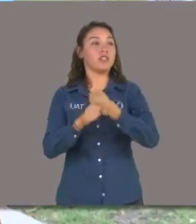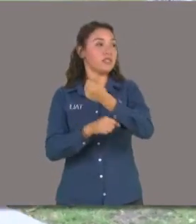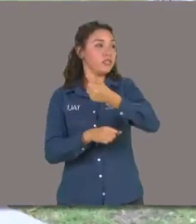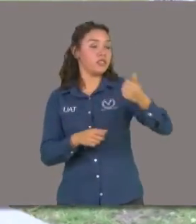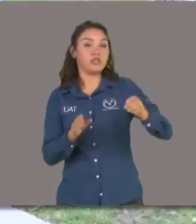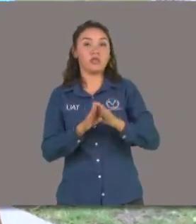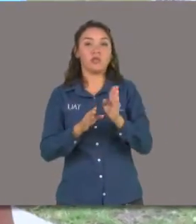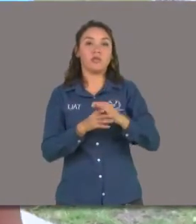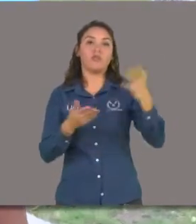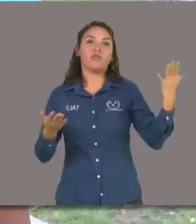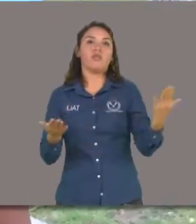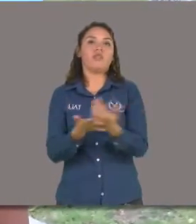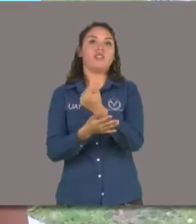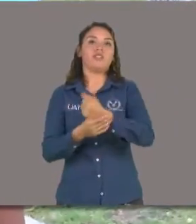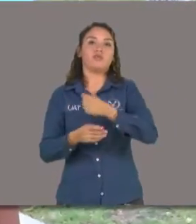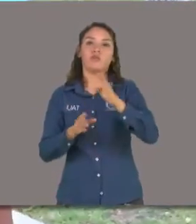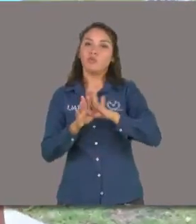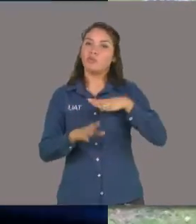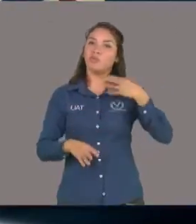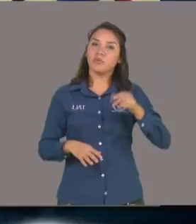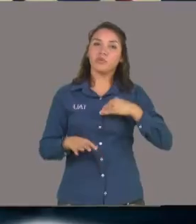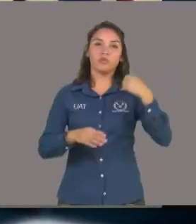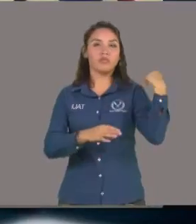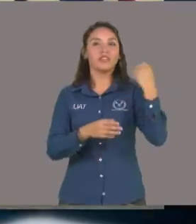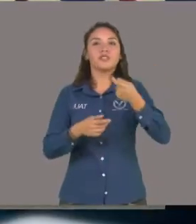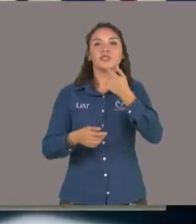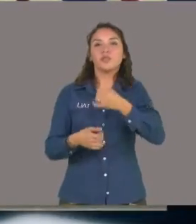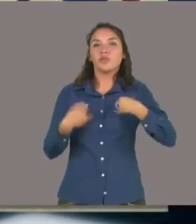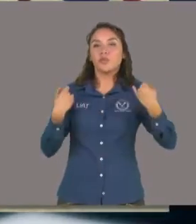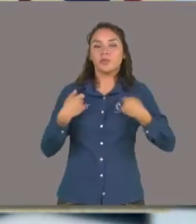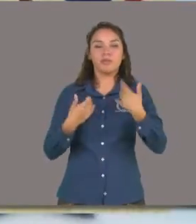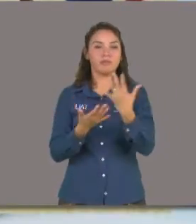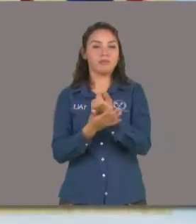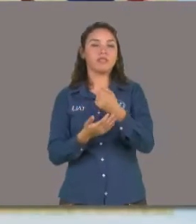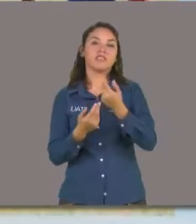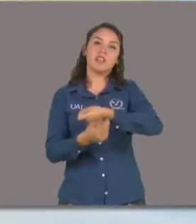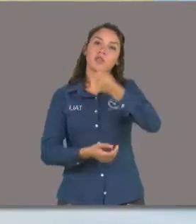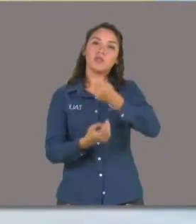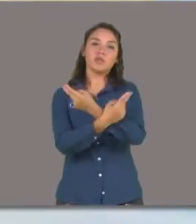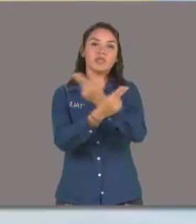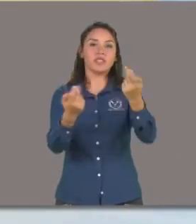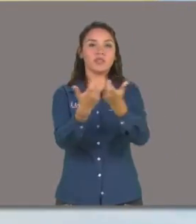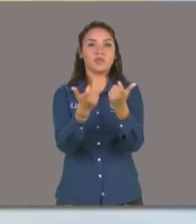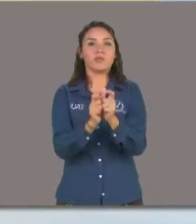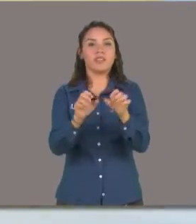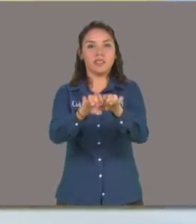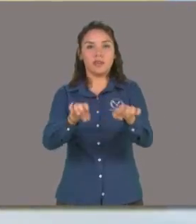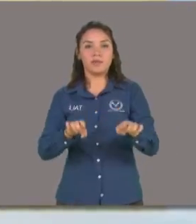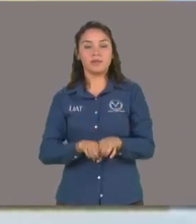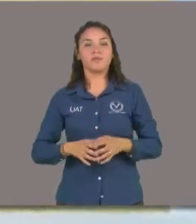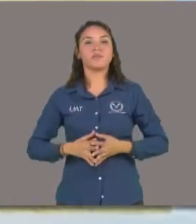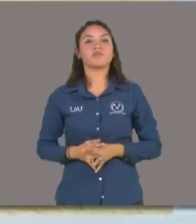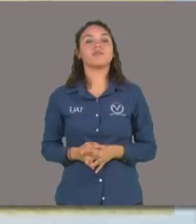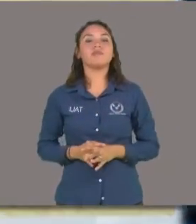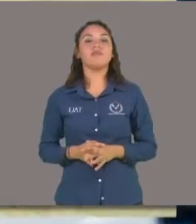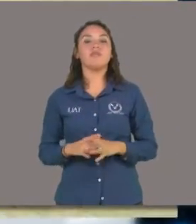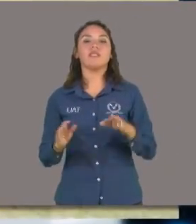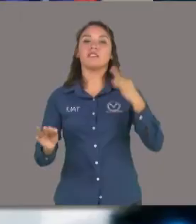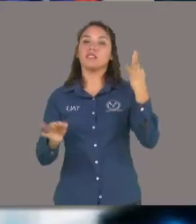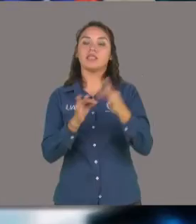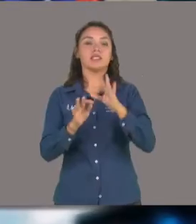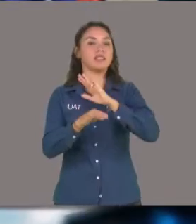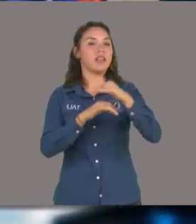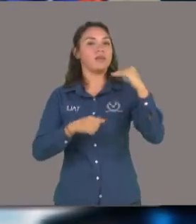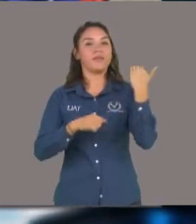es un gran premio para nosotros. Son chavos de 13 años nacidos entre los años 2004 y 2005 justo el trofeo para un